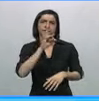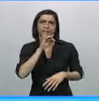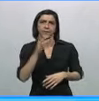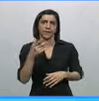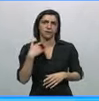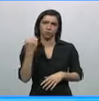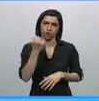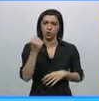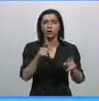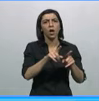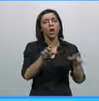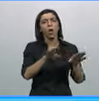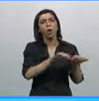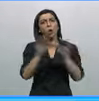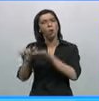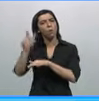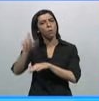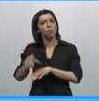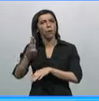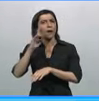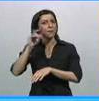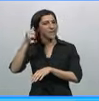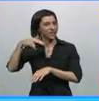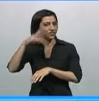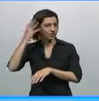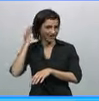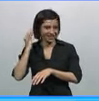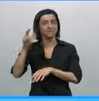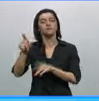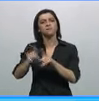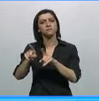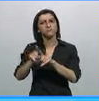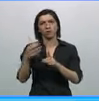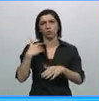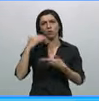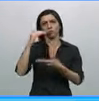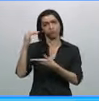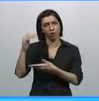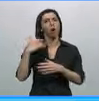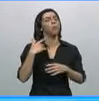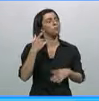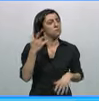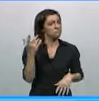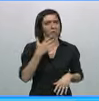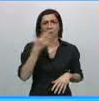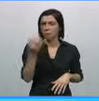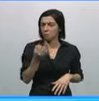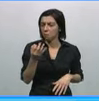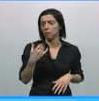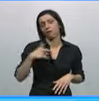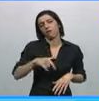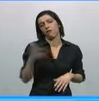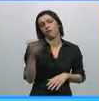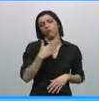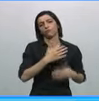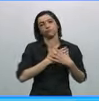Bianchi, que obtuvo dos Copas Libertadores con dos equipos distintos, Liga de Quito y San Lorenzo de Almagro. Es también, por supuesto, héroe en San Lorenzo de